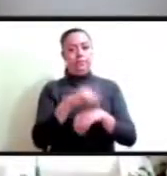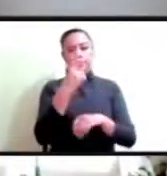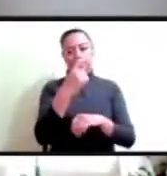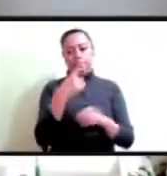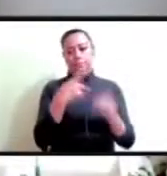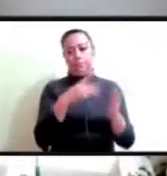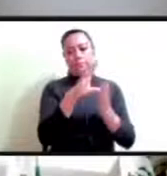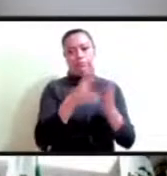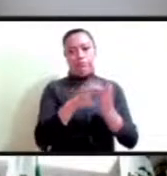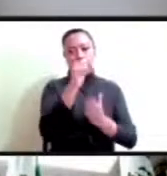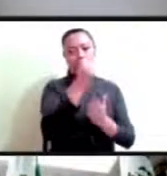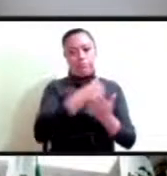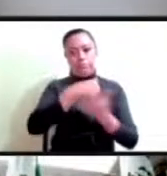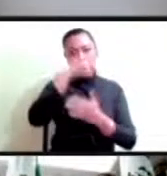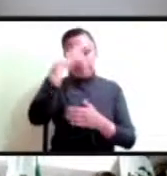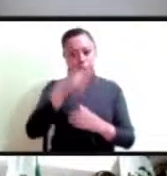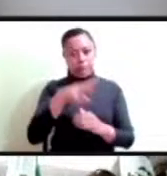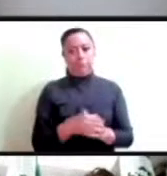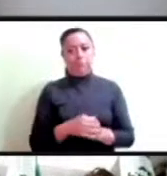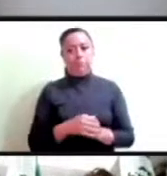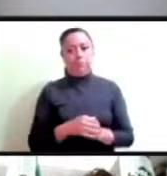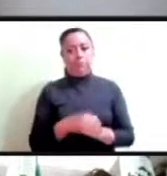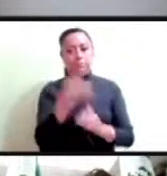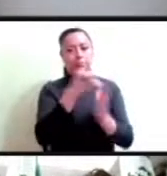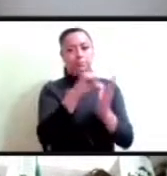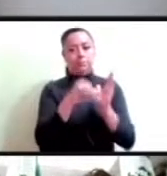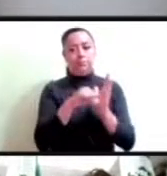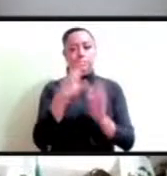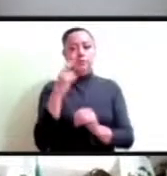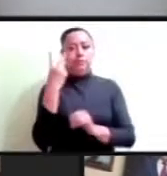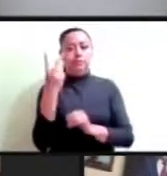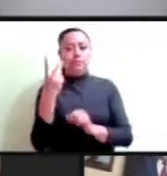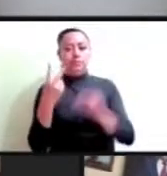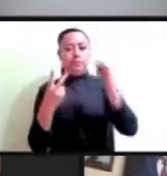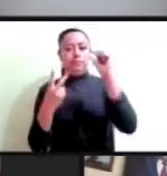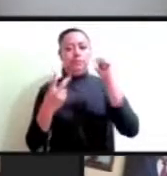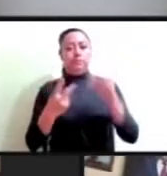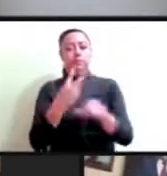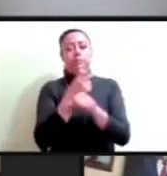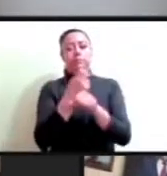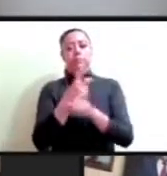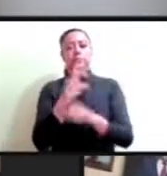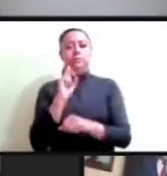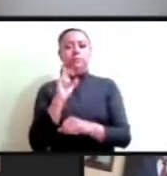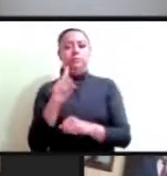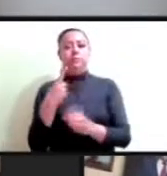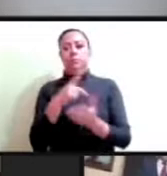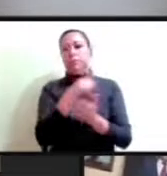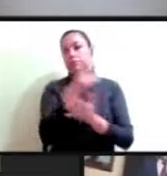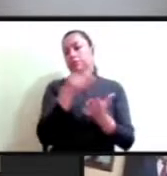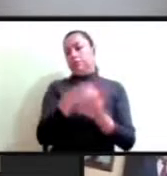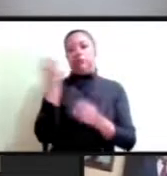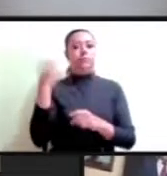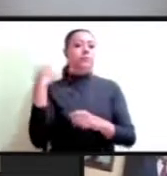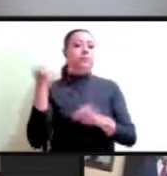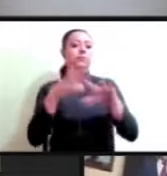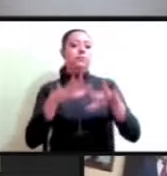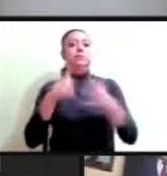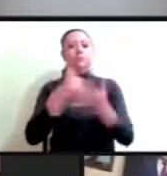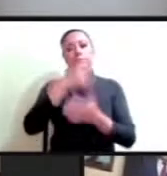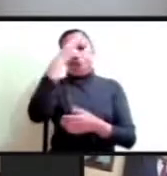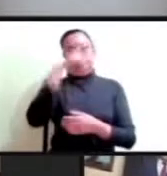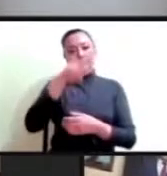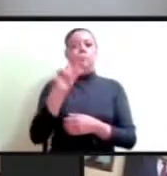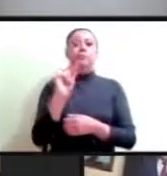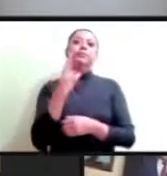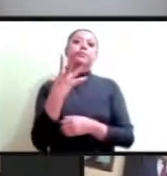Ciudad de México y los artículos 32, fracciones segunda y trigésima de la Ley Orgánica, 84, 85, 86 y